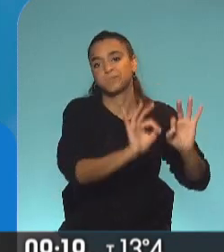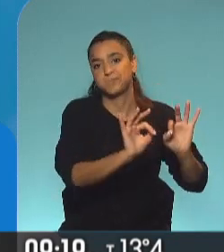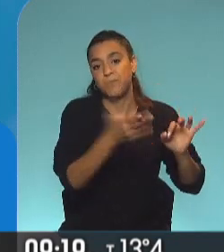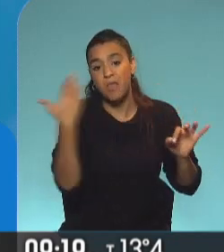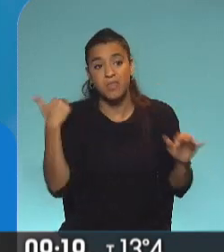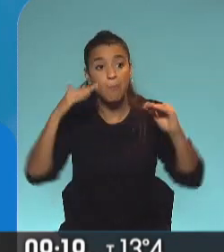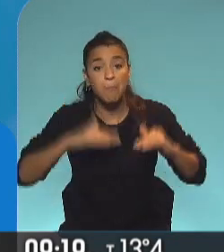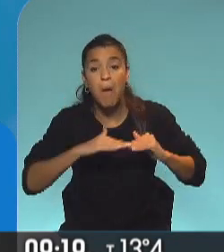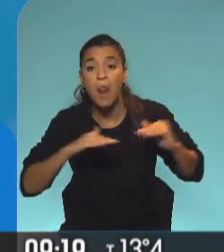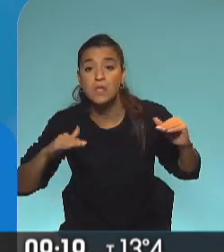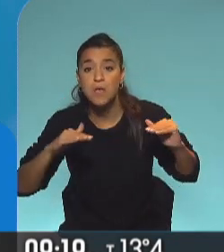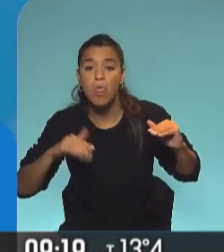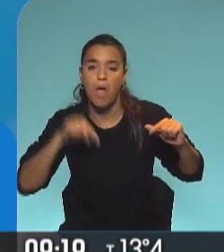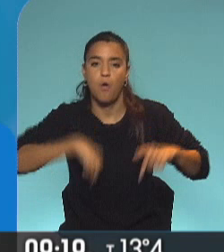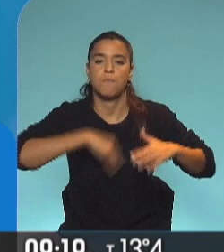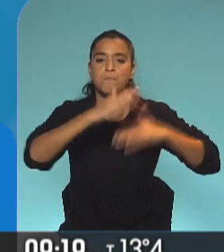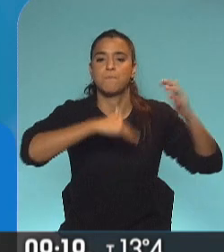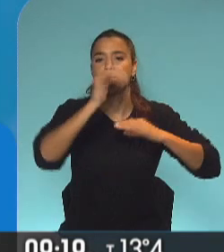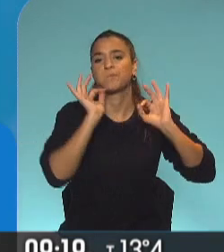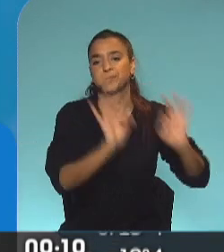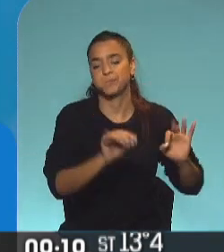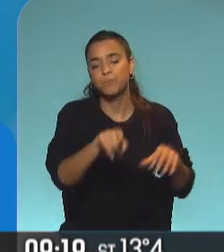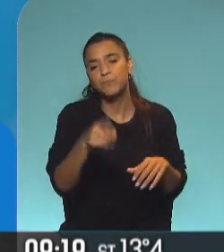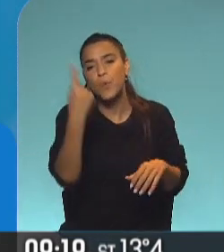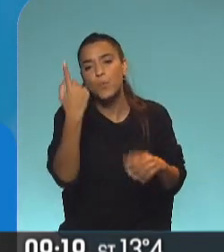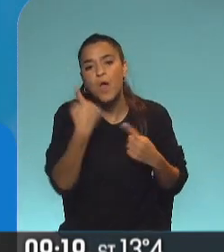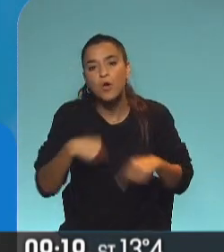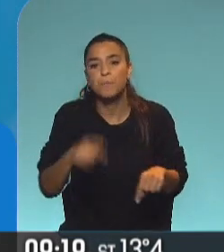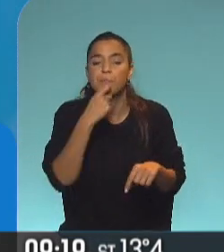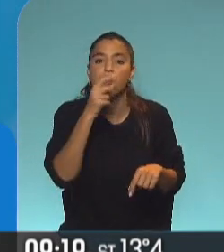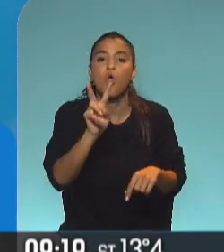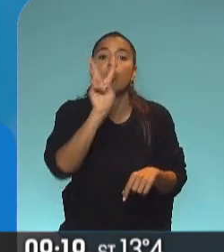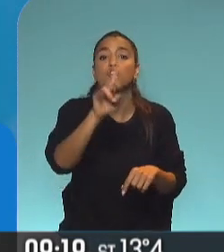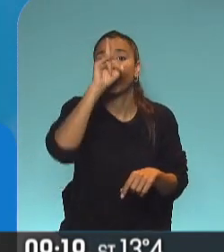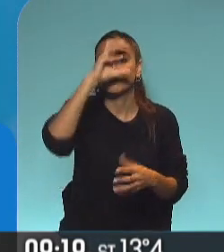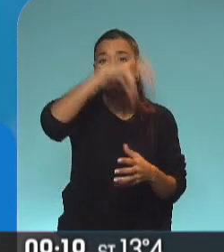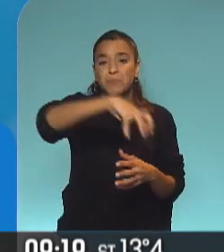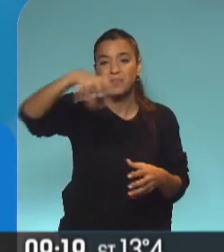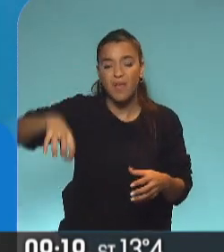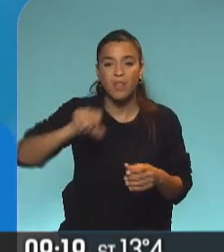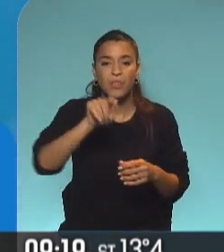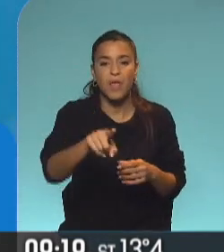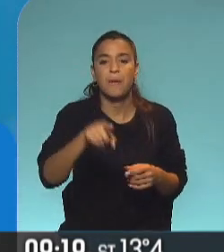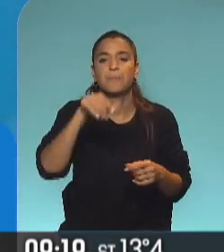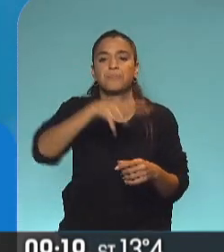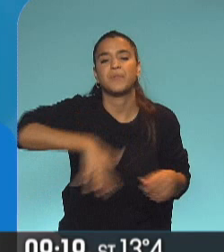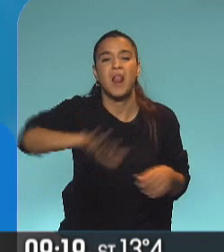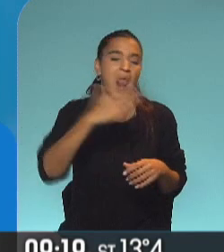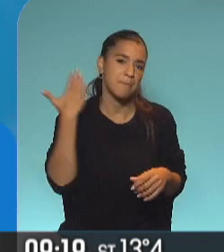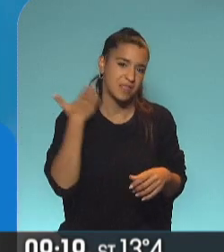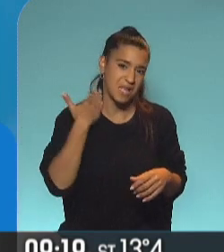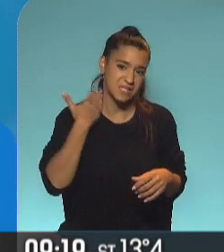paralizadas. Quizás uno de los elementos más característicos son los 2 hospitales del partido de La